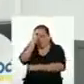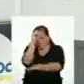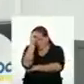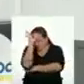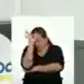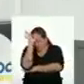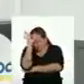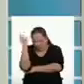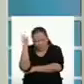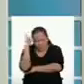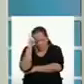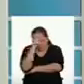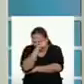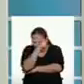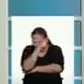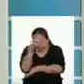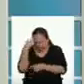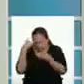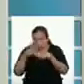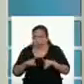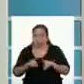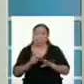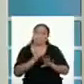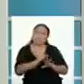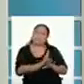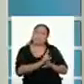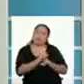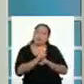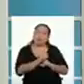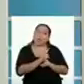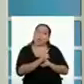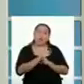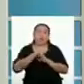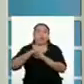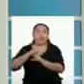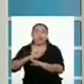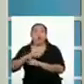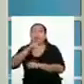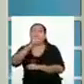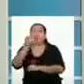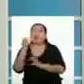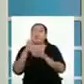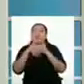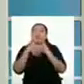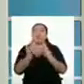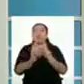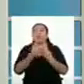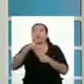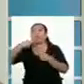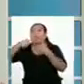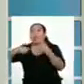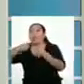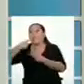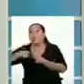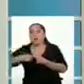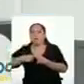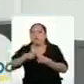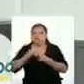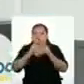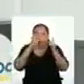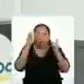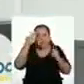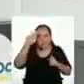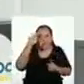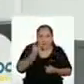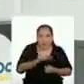una decisión complicada. Cuidado nomás, porque si lo bloqueas y otro miembro de la familia se lo advierte, quedarías al descubierto.